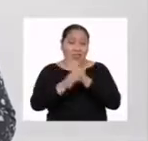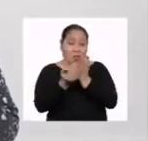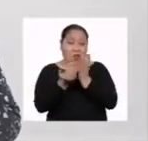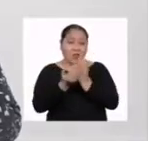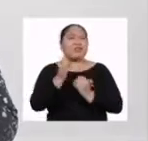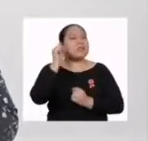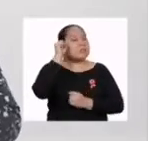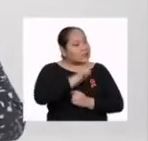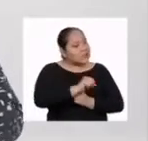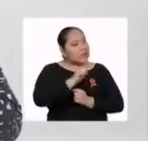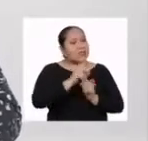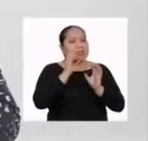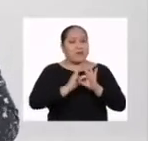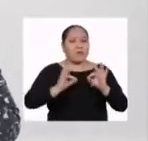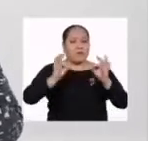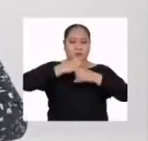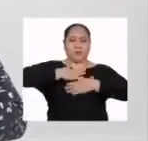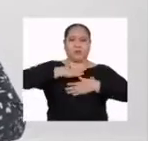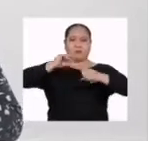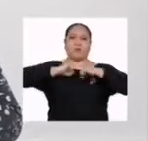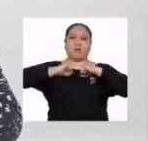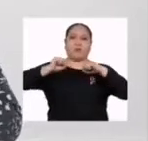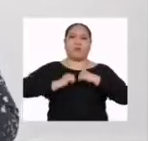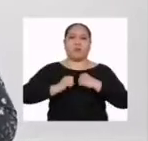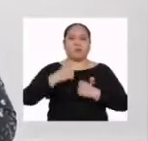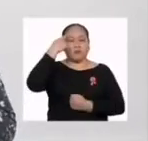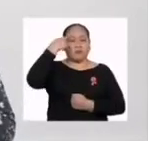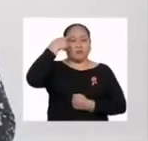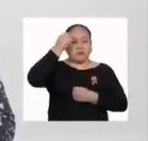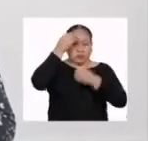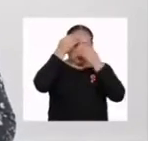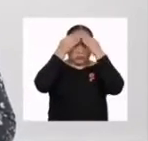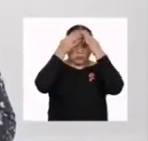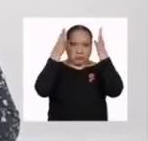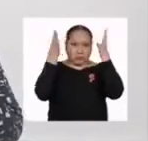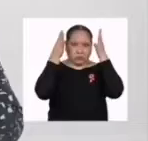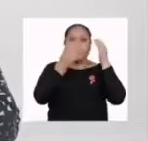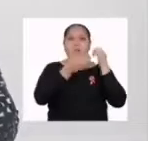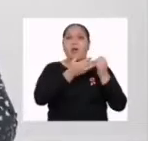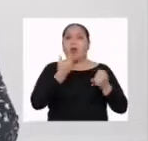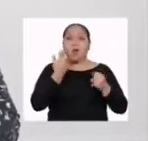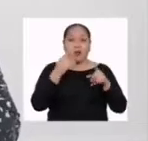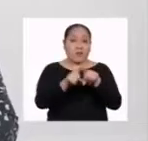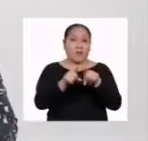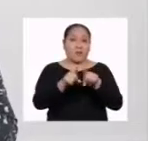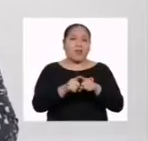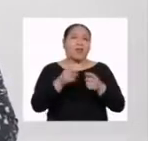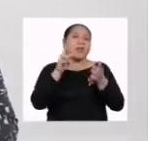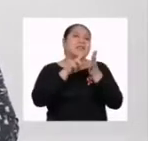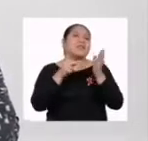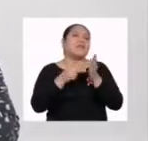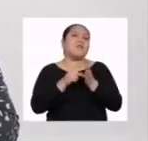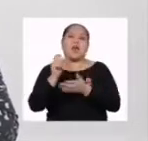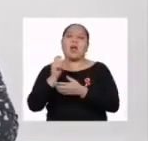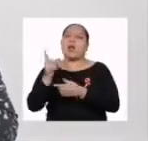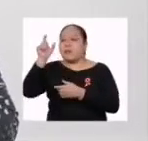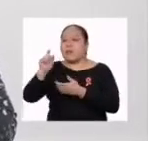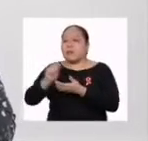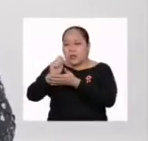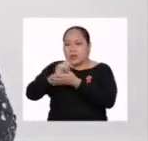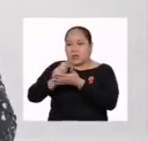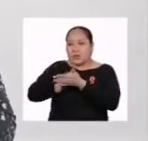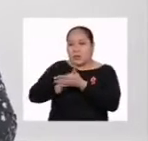cuerpo, para así tener un rendimiento intelectual adecuado. ¿Y qué quiere decir el autor